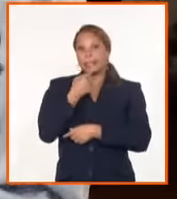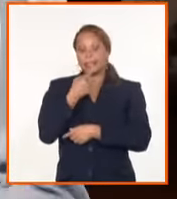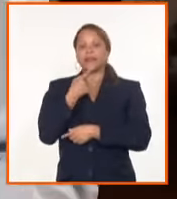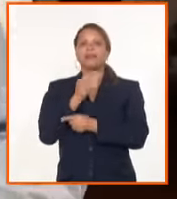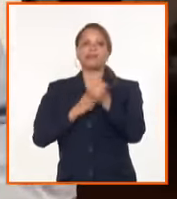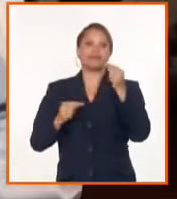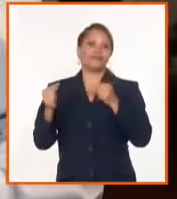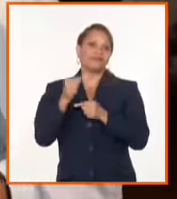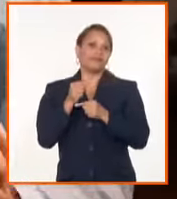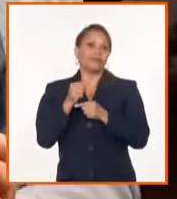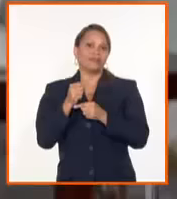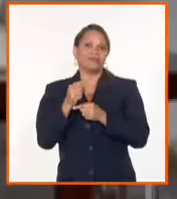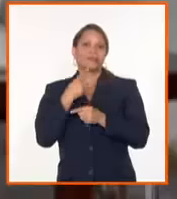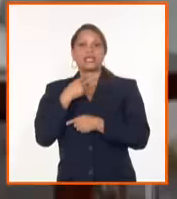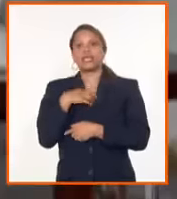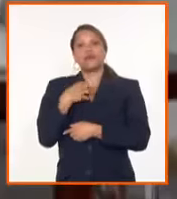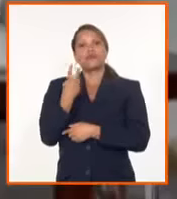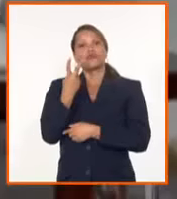fundamentales. Entonces había dos alternativas: